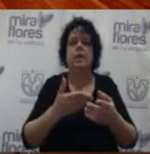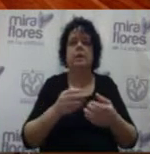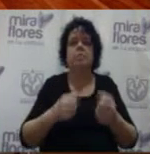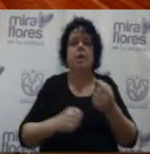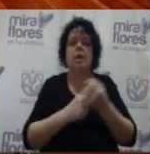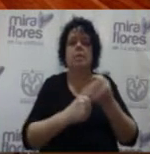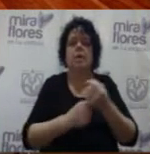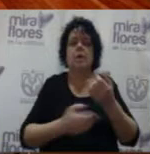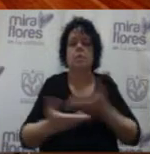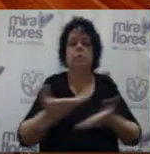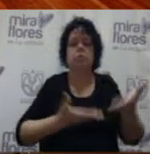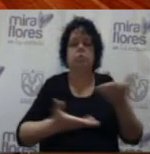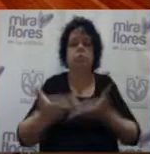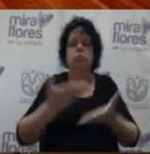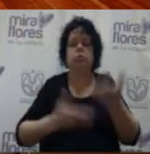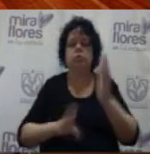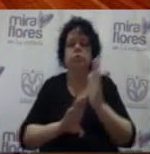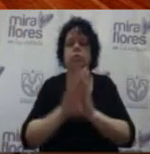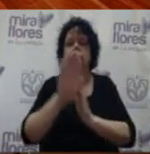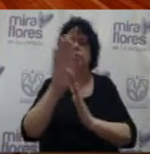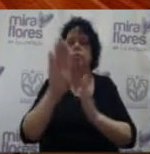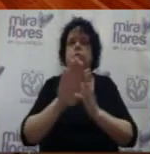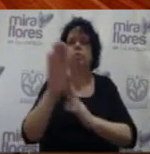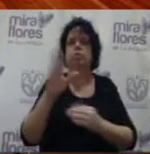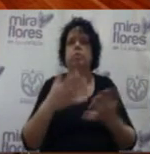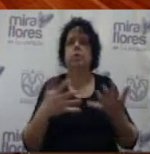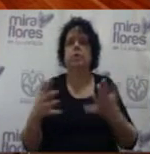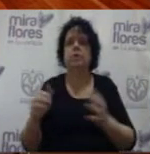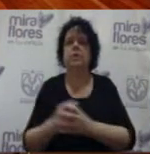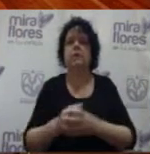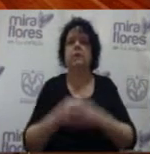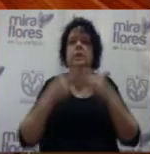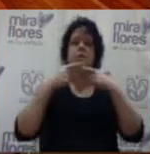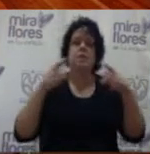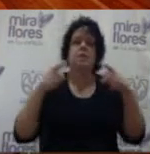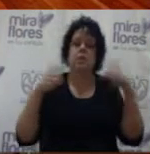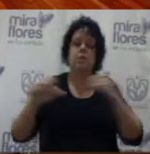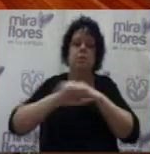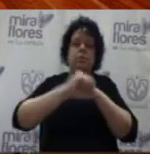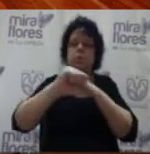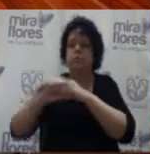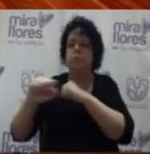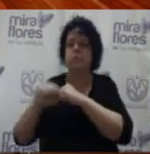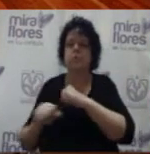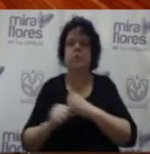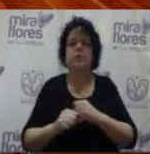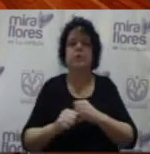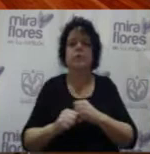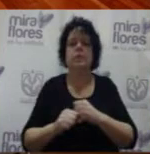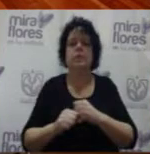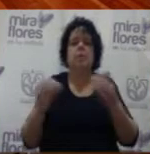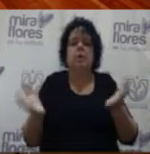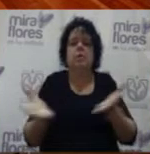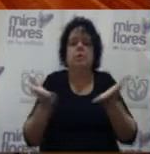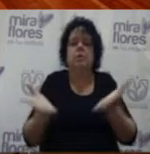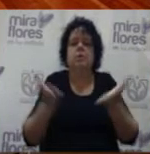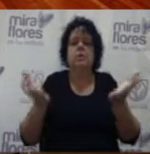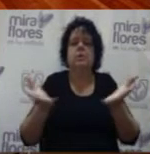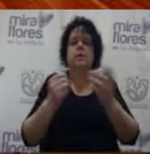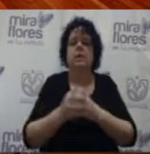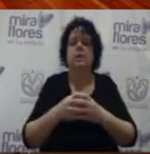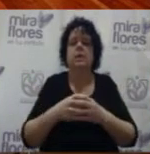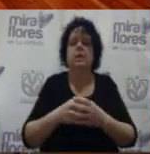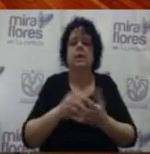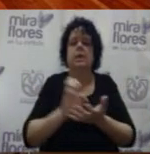ambas instituciones para el desarrollo de actividades, eventos, campañas, proyectos y programas con la finalidad de fomentar la educación ambiental